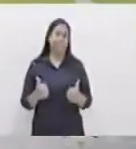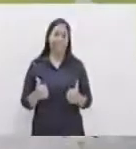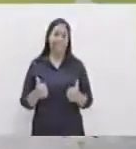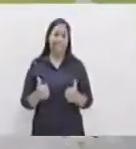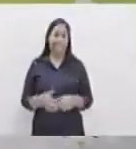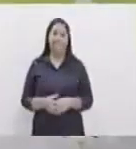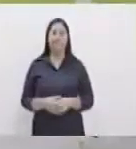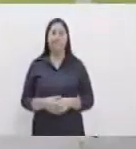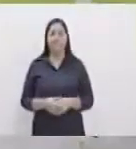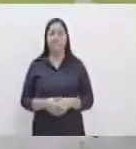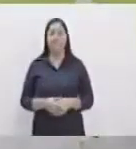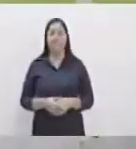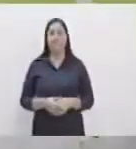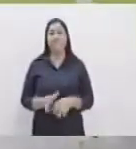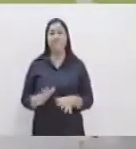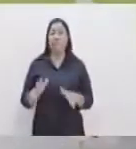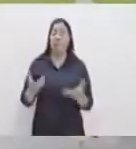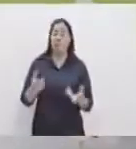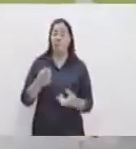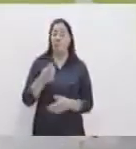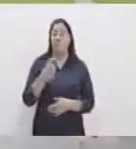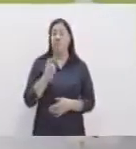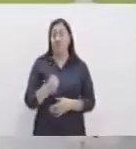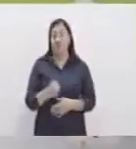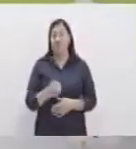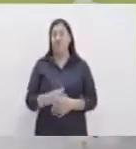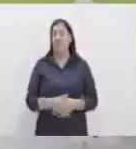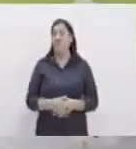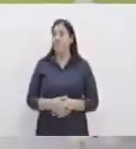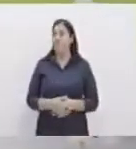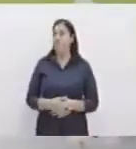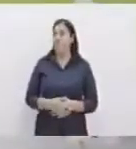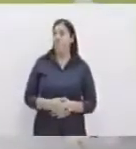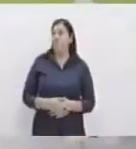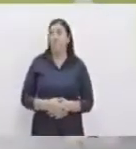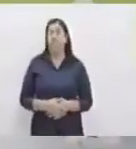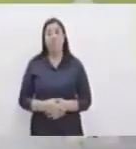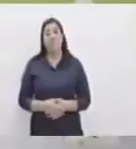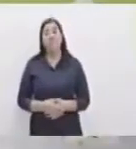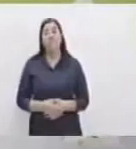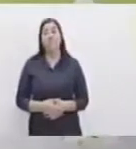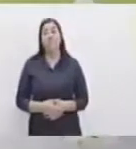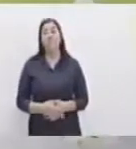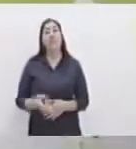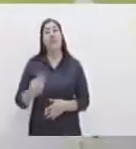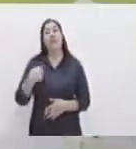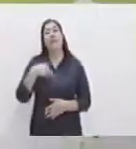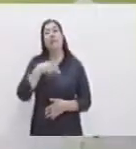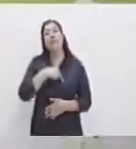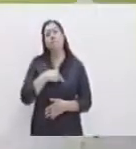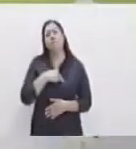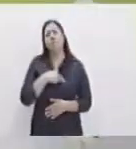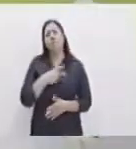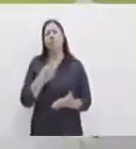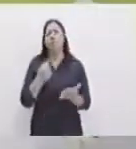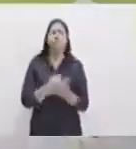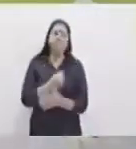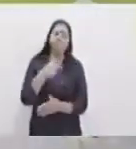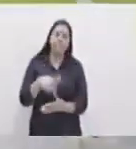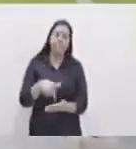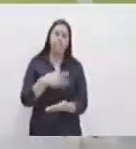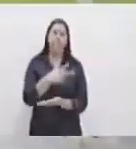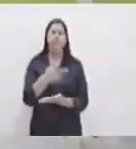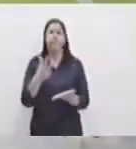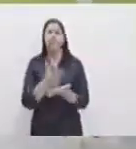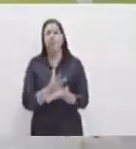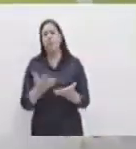prácticamente de la atmósfera muy bien la podemos recibir estando cerca de un lugar en donde hay mucha industria. Acá nosotros desafortunadamente en la ciudad